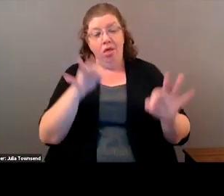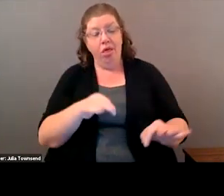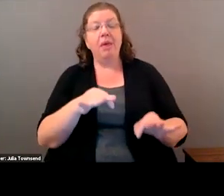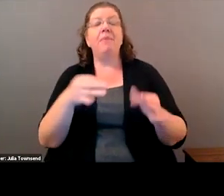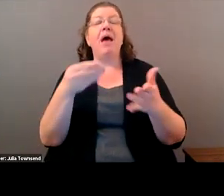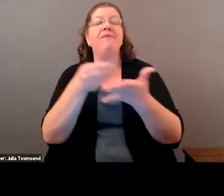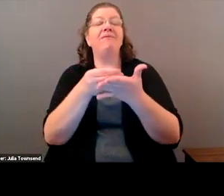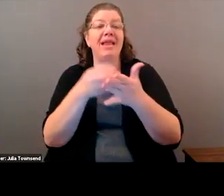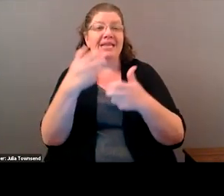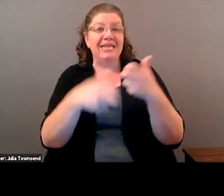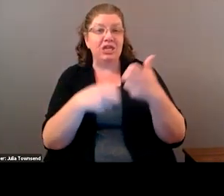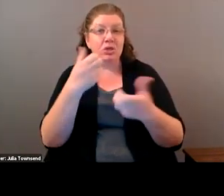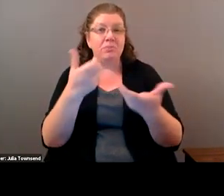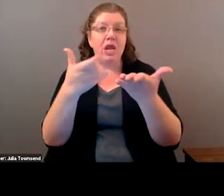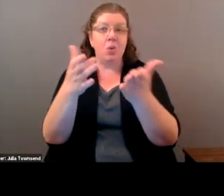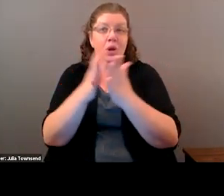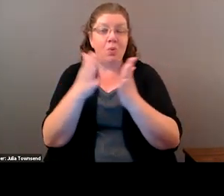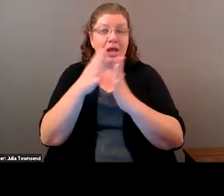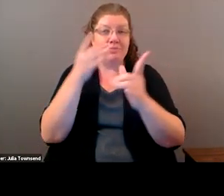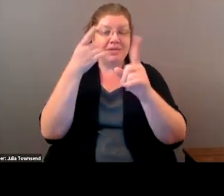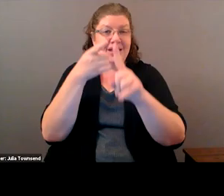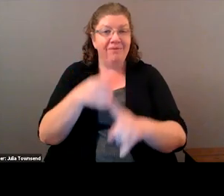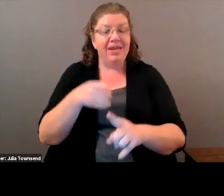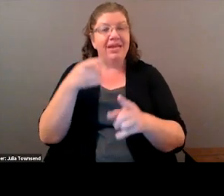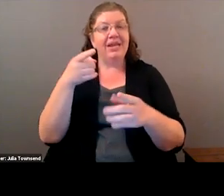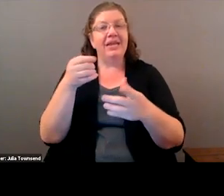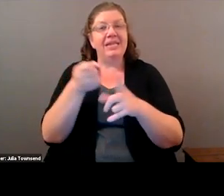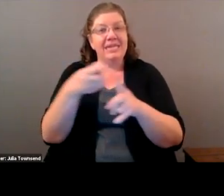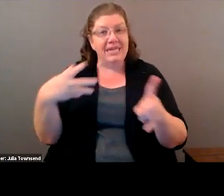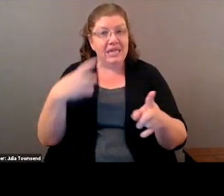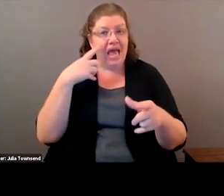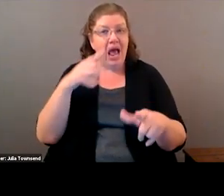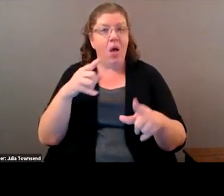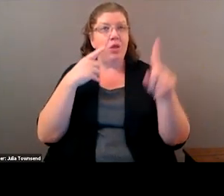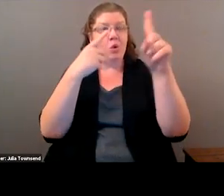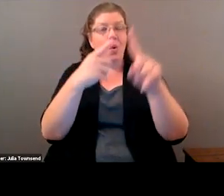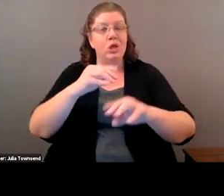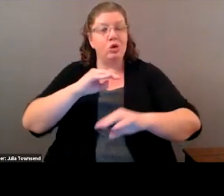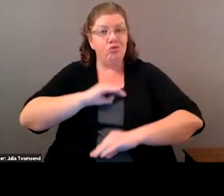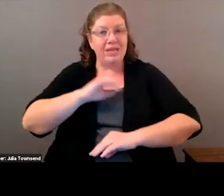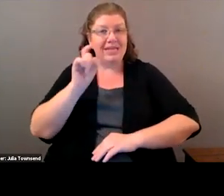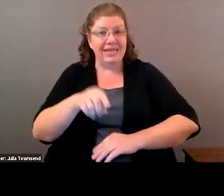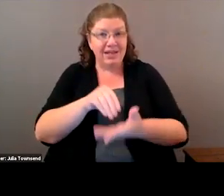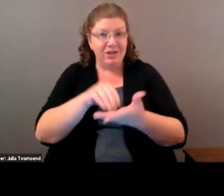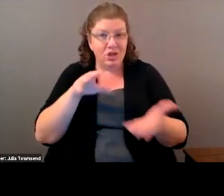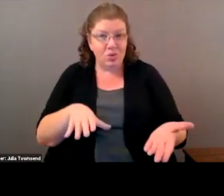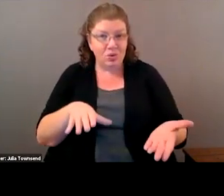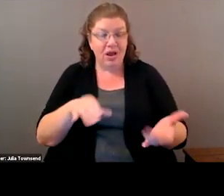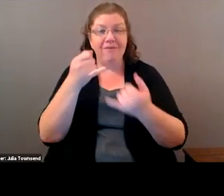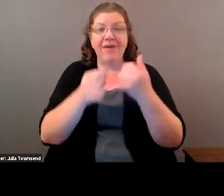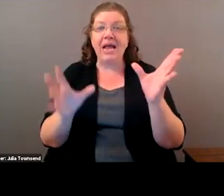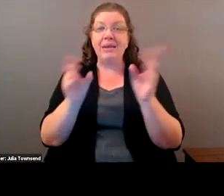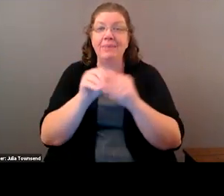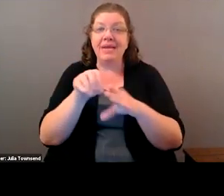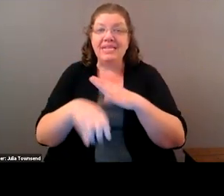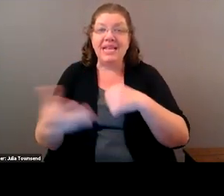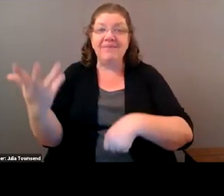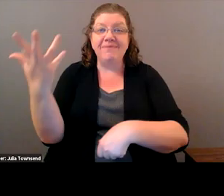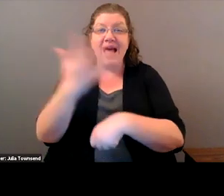ese comité presentaron varios problemas y querían saber sobre más detalles nuestra última